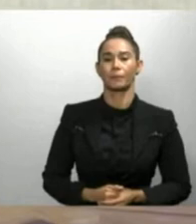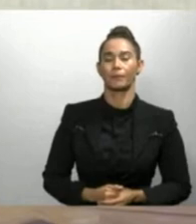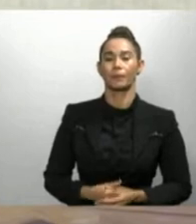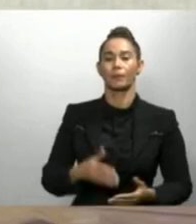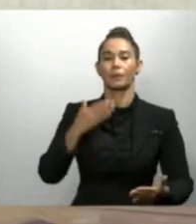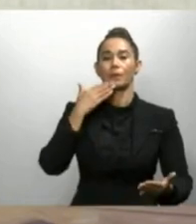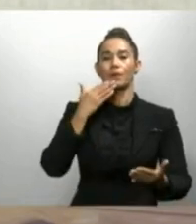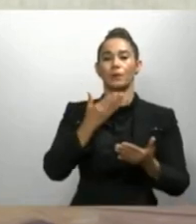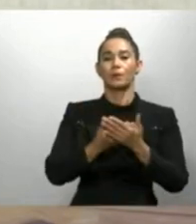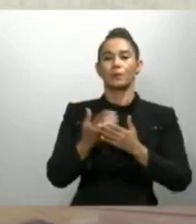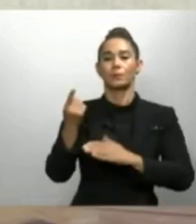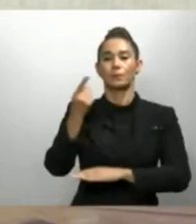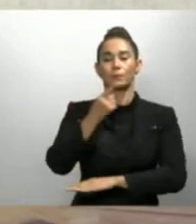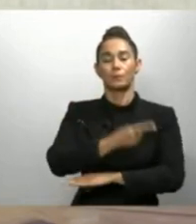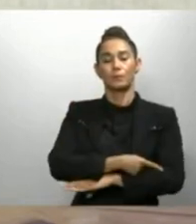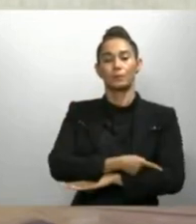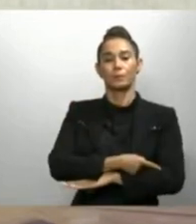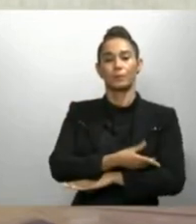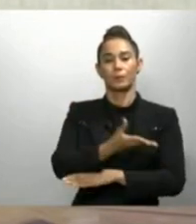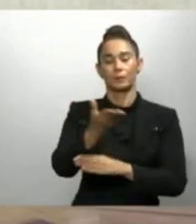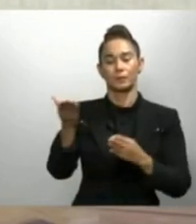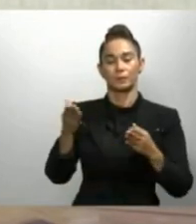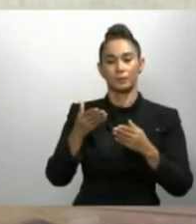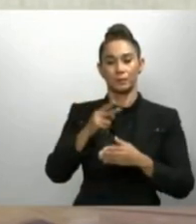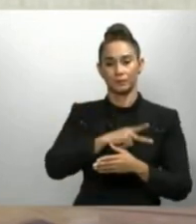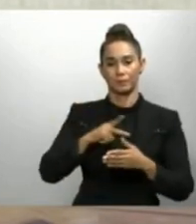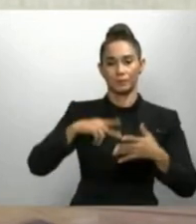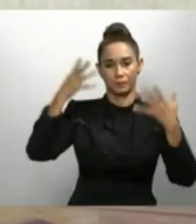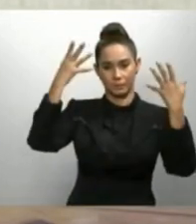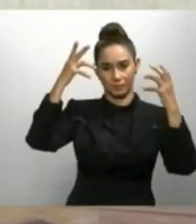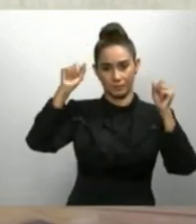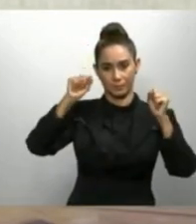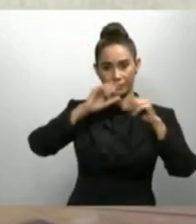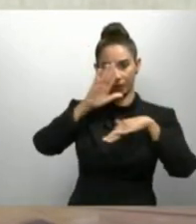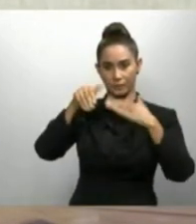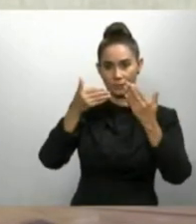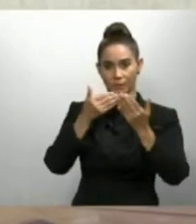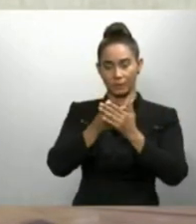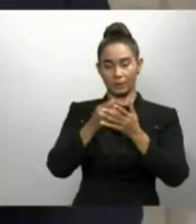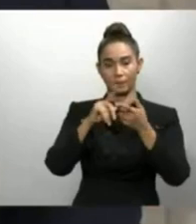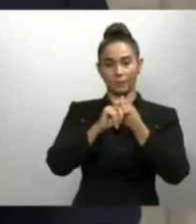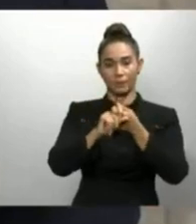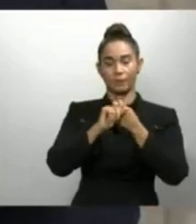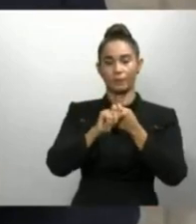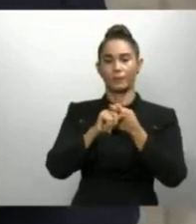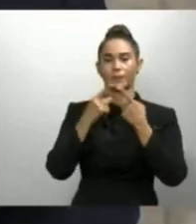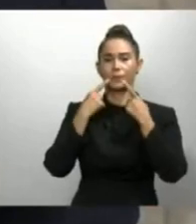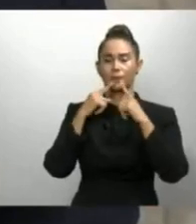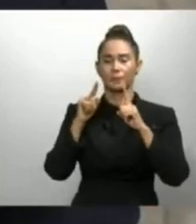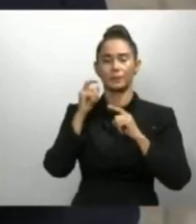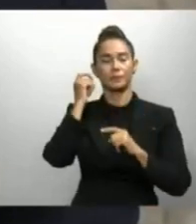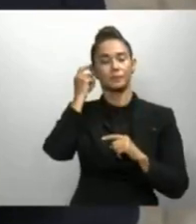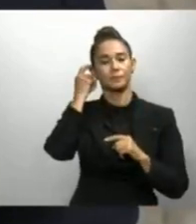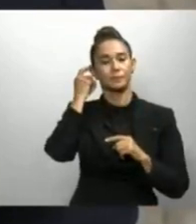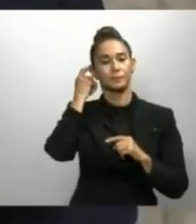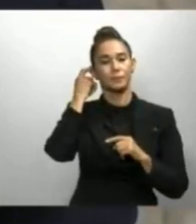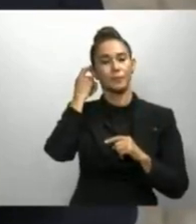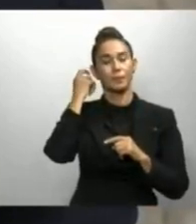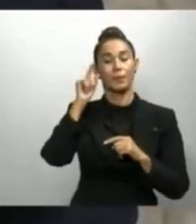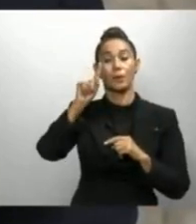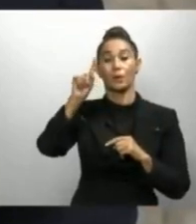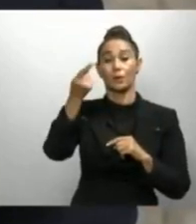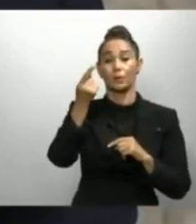Buenos días, vicepresidenta, ministros, directores, amigos de la prensa. Lo primero es que la dosis